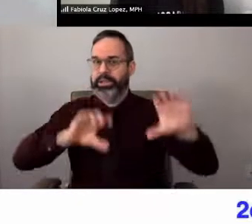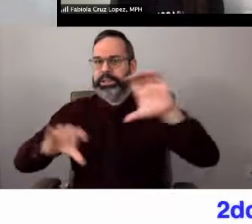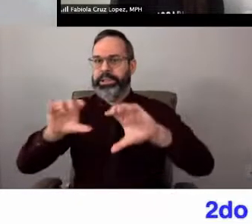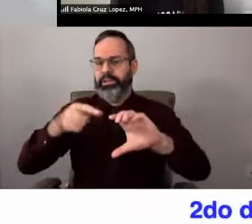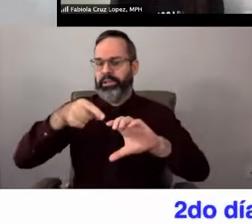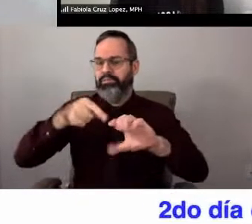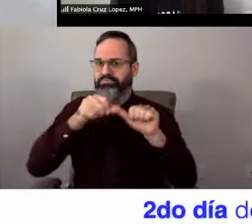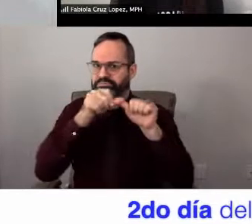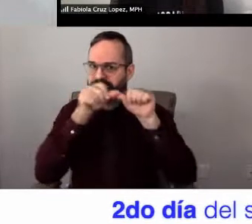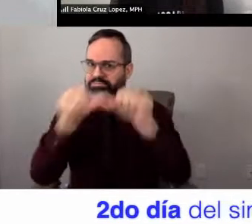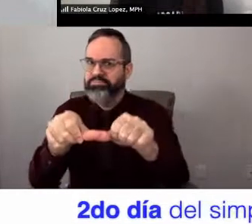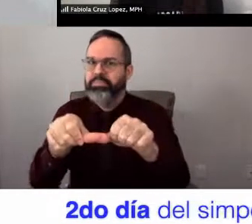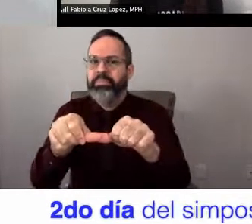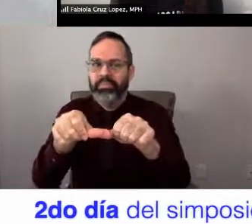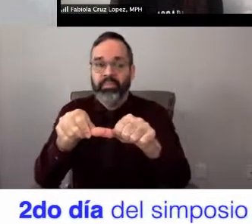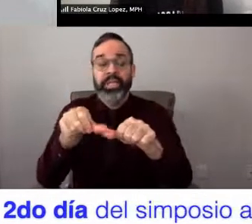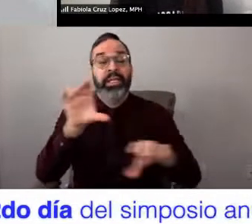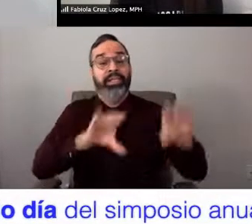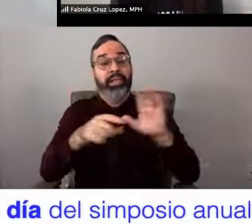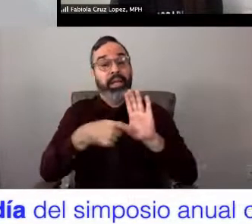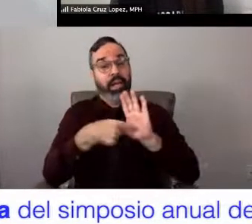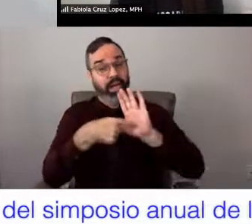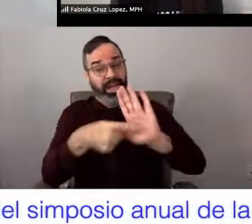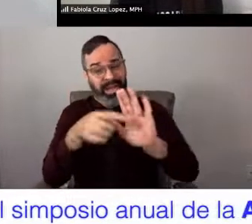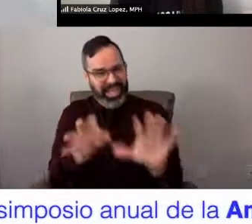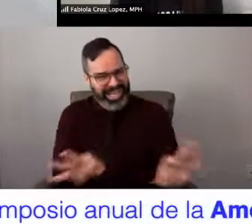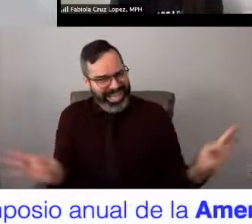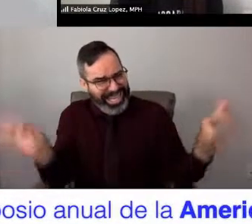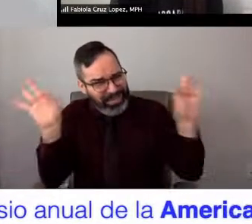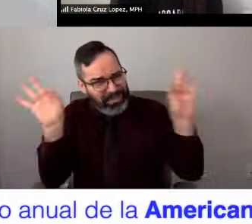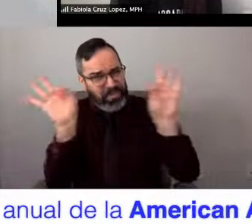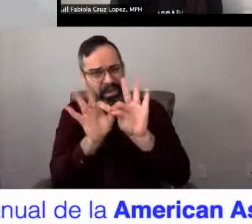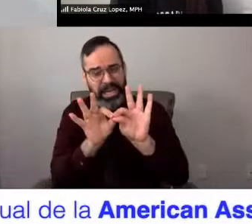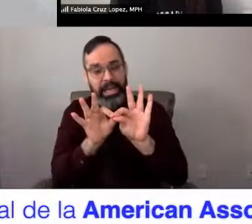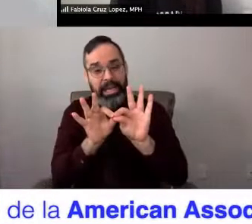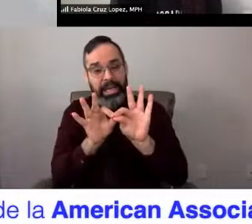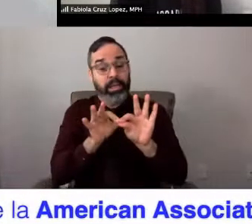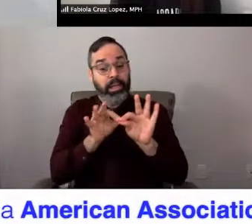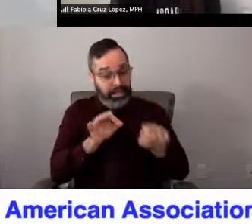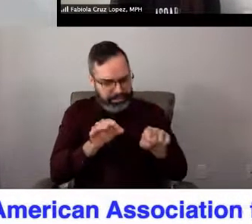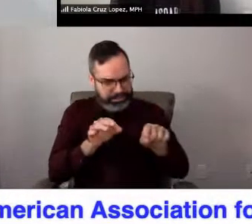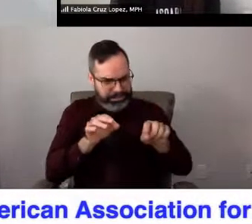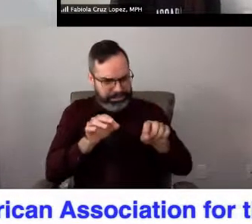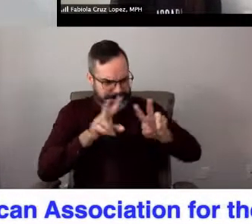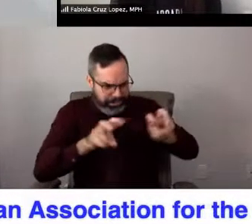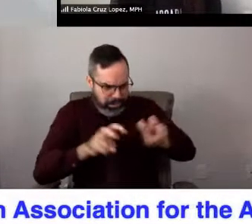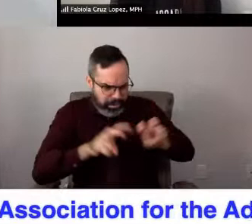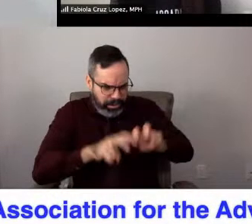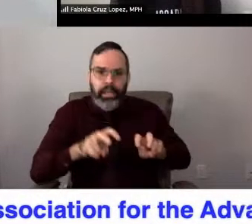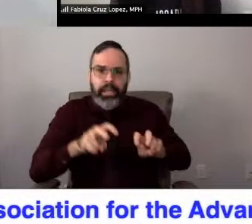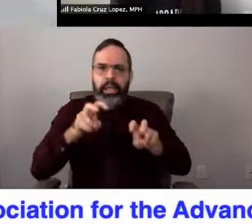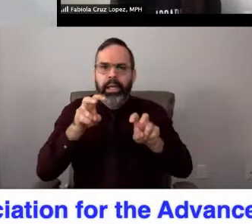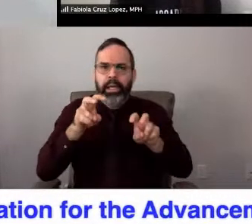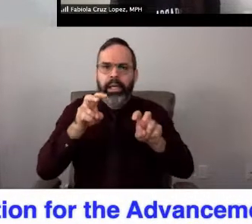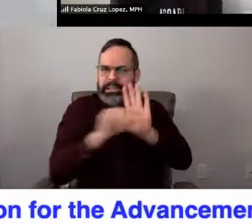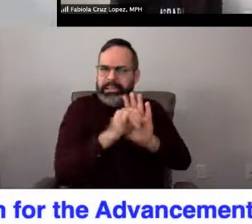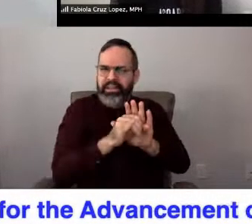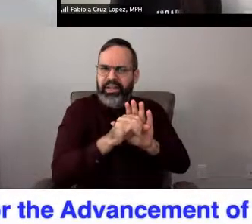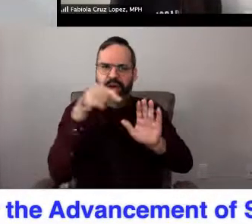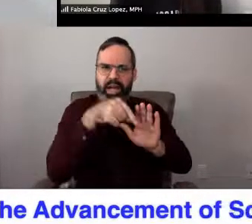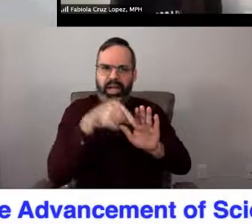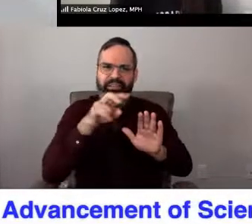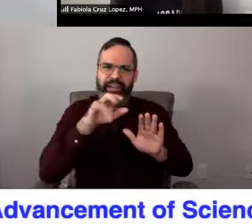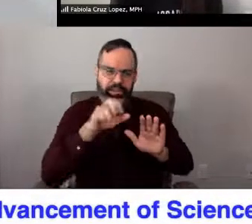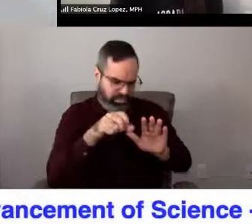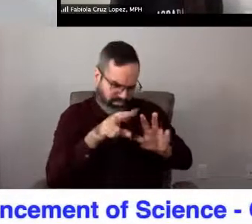ha demostrado lo importante que es desde secuenciar en semanas. Nunca antes ocurrido en otra